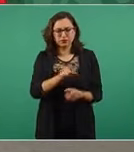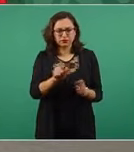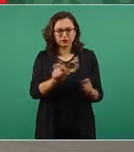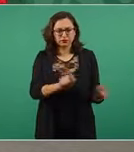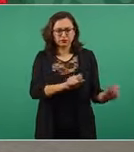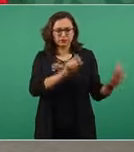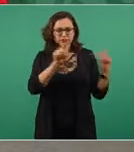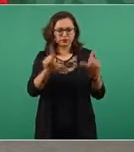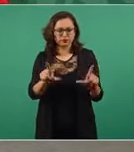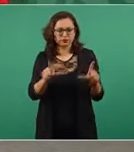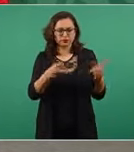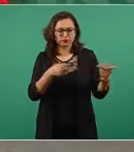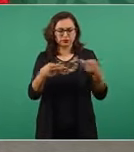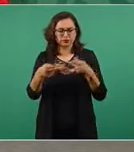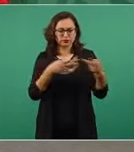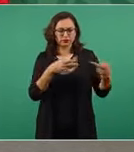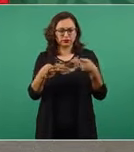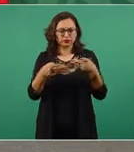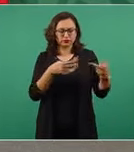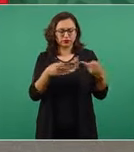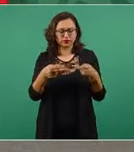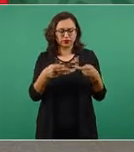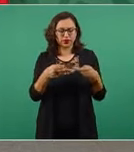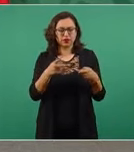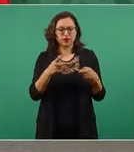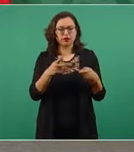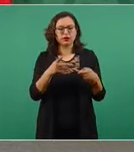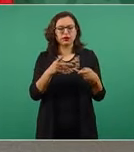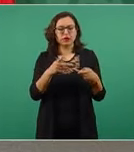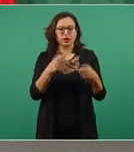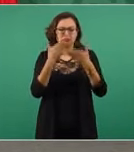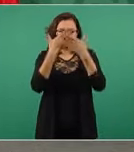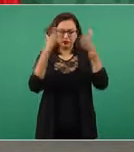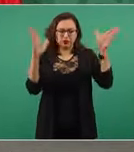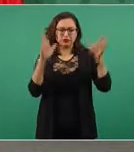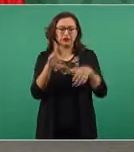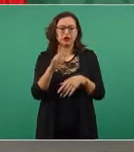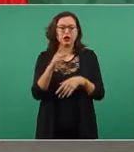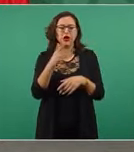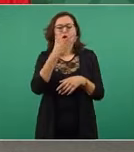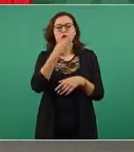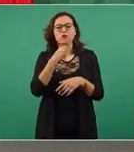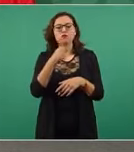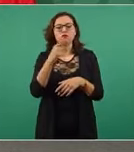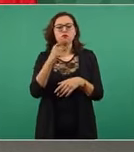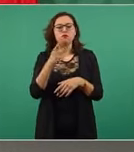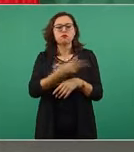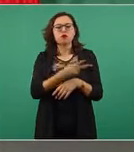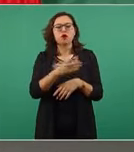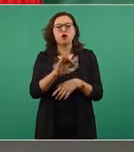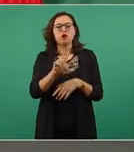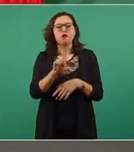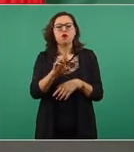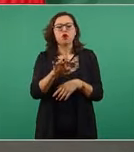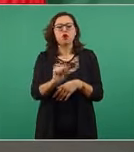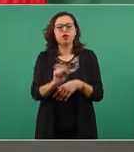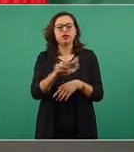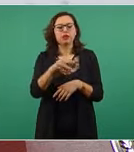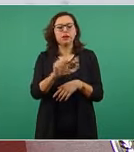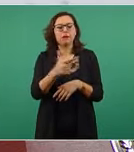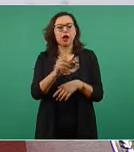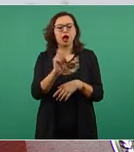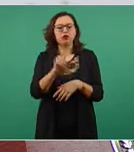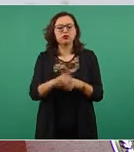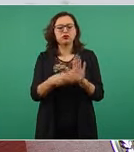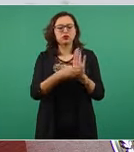del plan liberal de los Flores Magón, donde habla de la